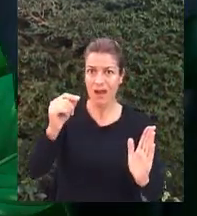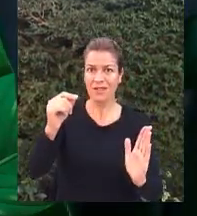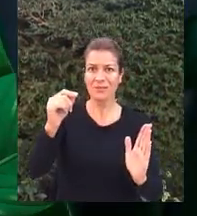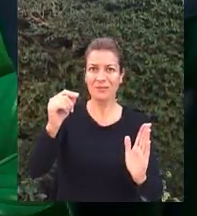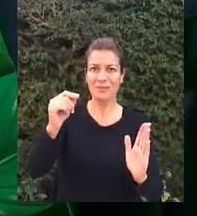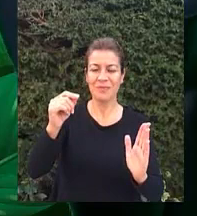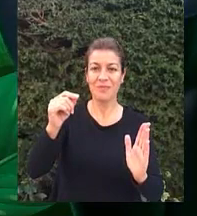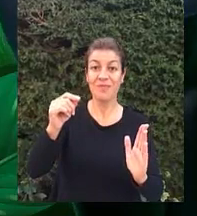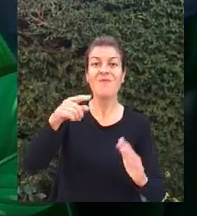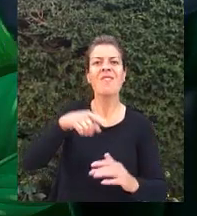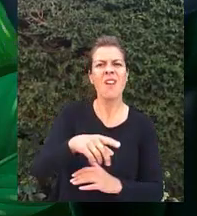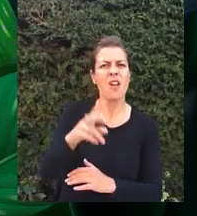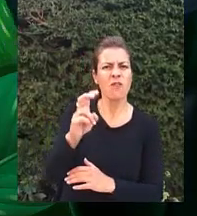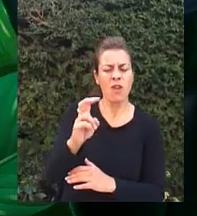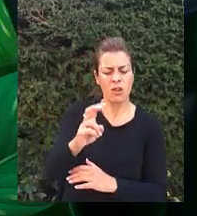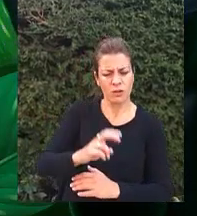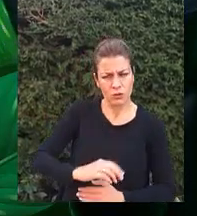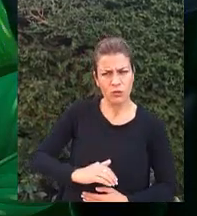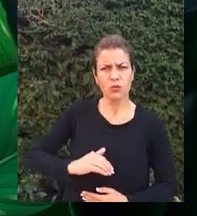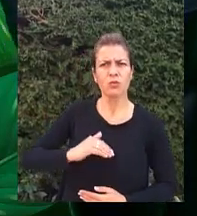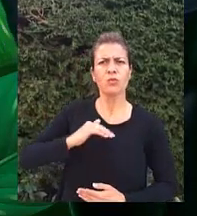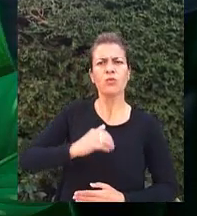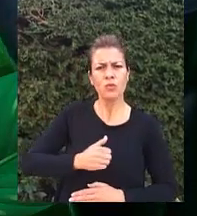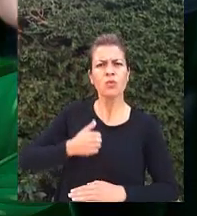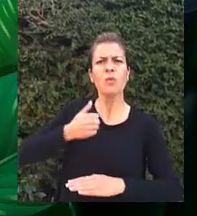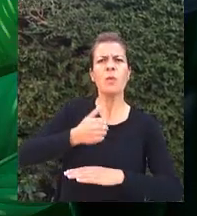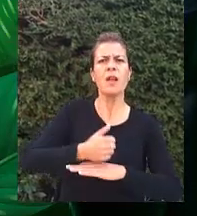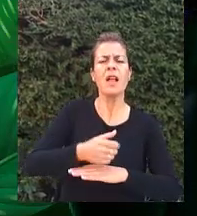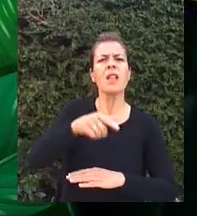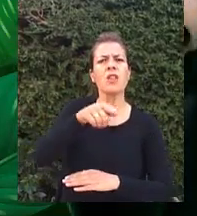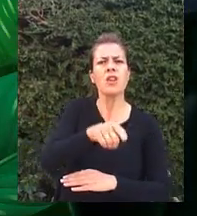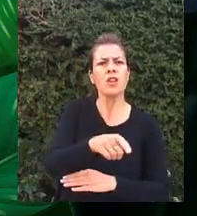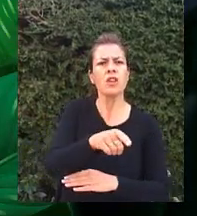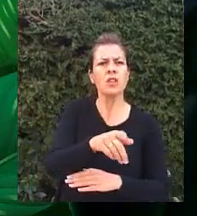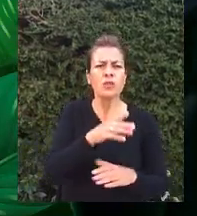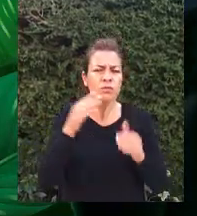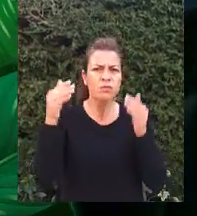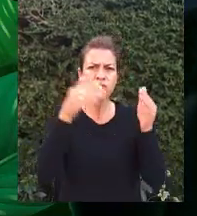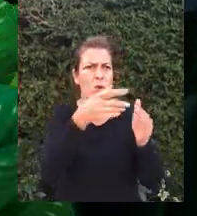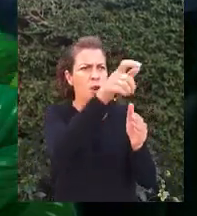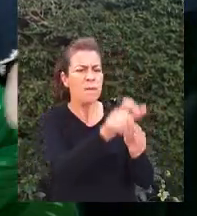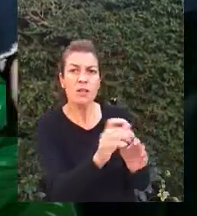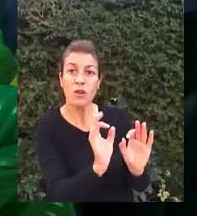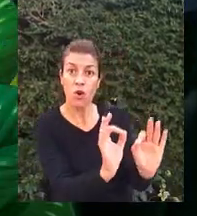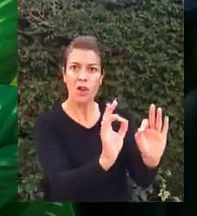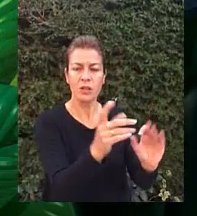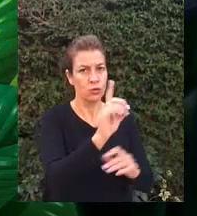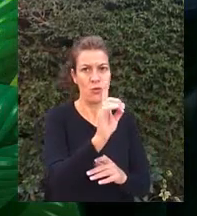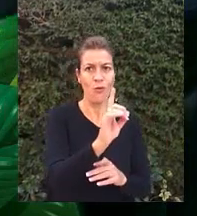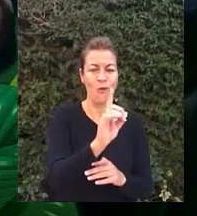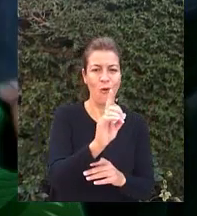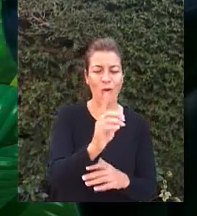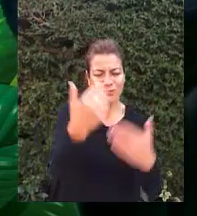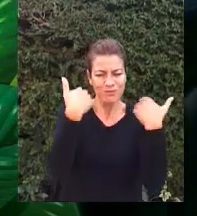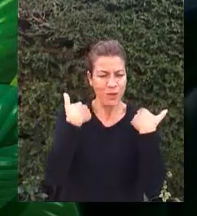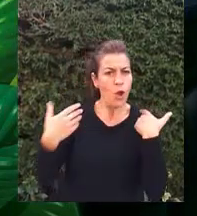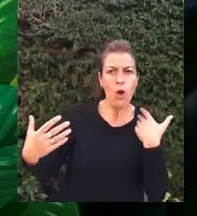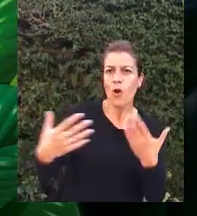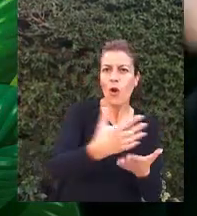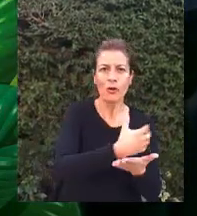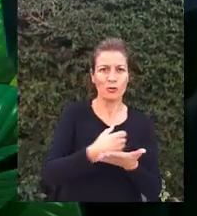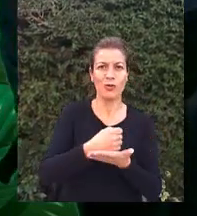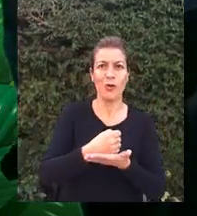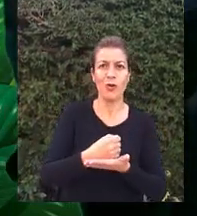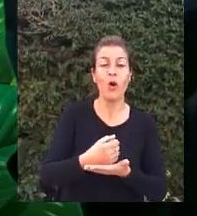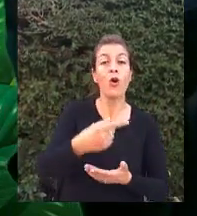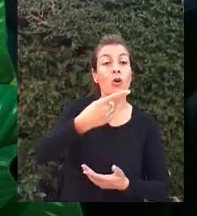muy rápida. Valor de superación. Eso no corresponde a ninguna persona, y sí a